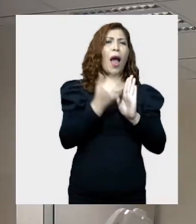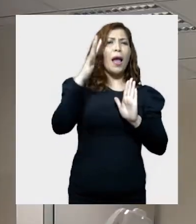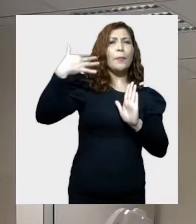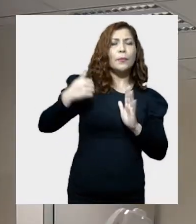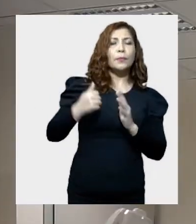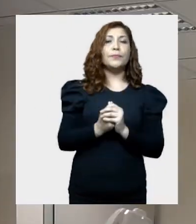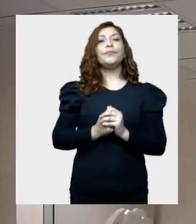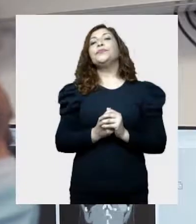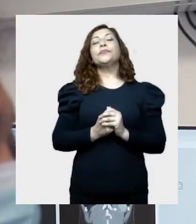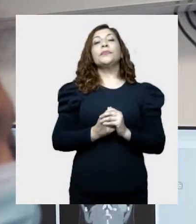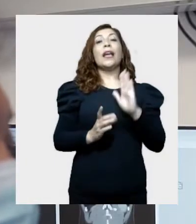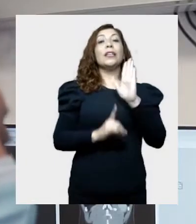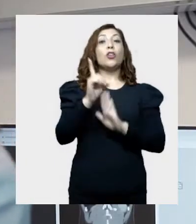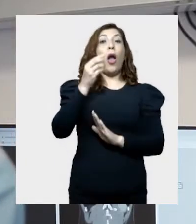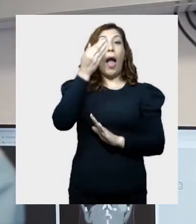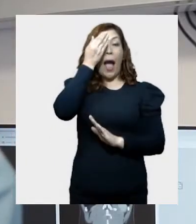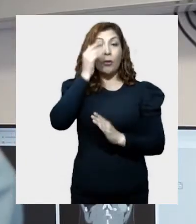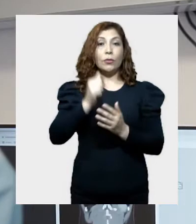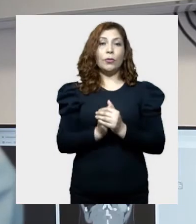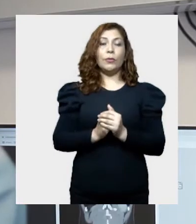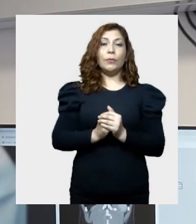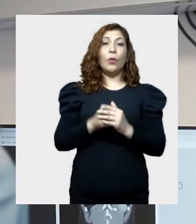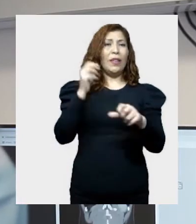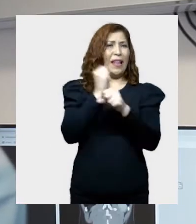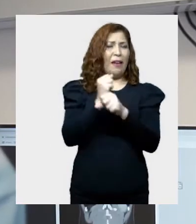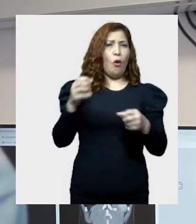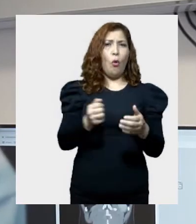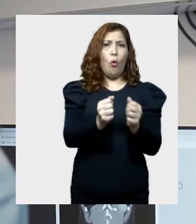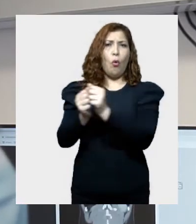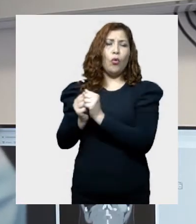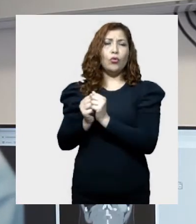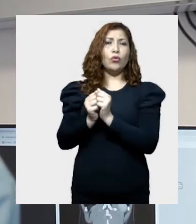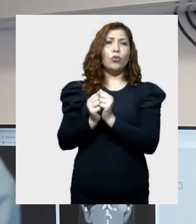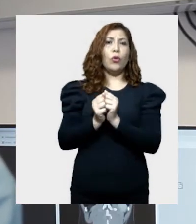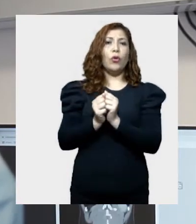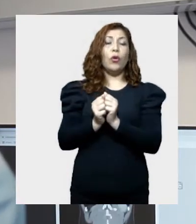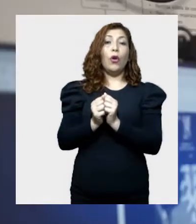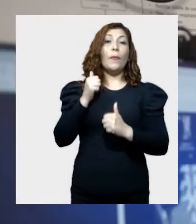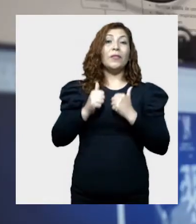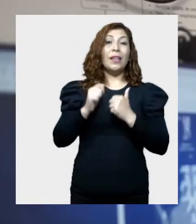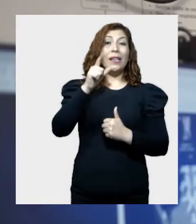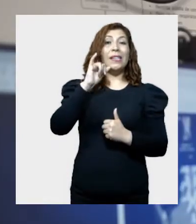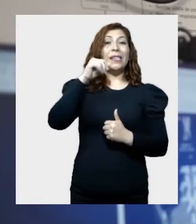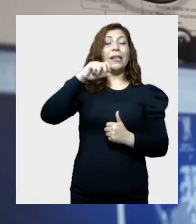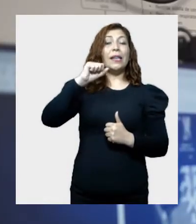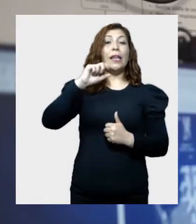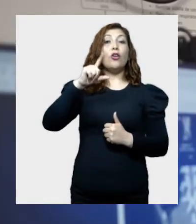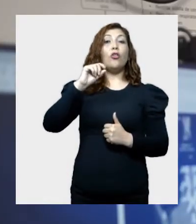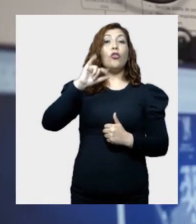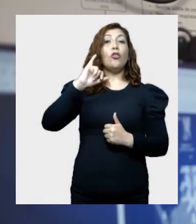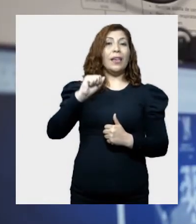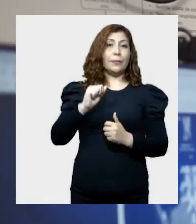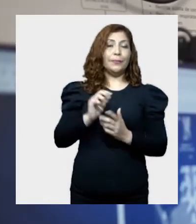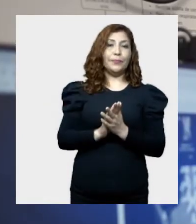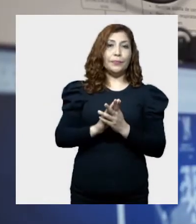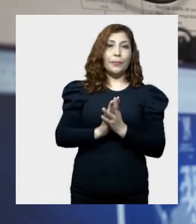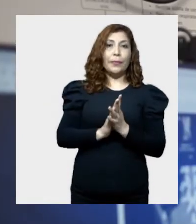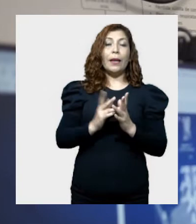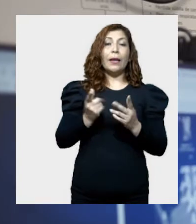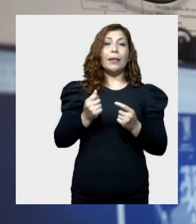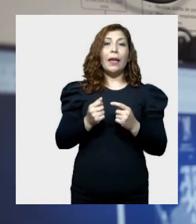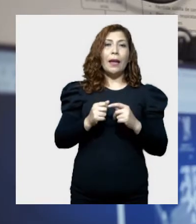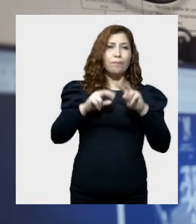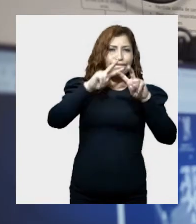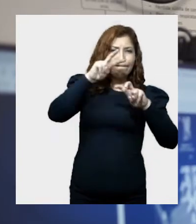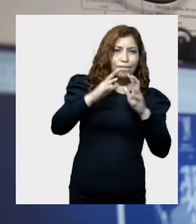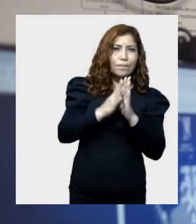se desarrolló durante agosto, fruto de un trabajo en conjunto con ginecología, el inicio de la programación de estudios de